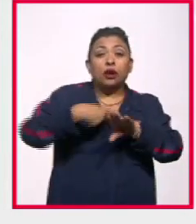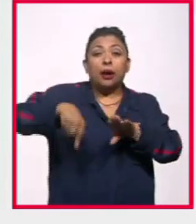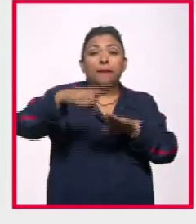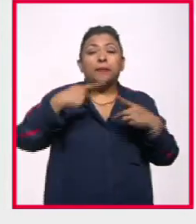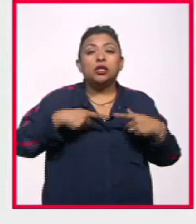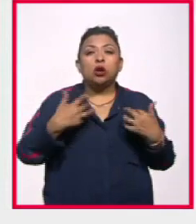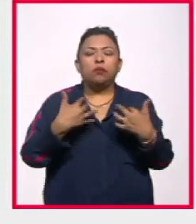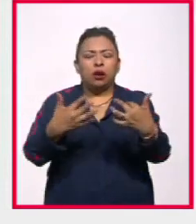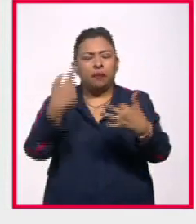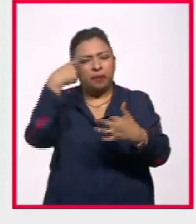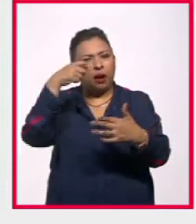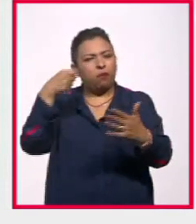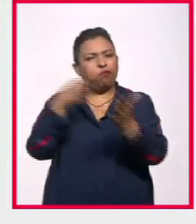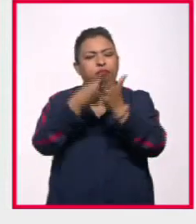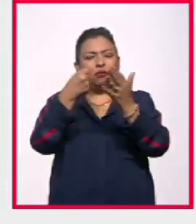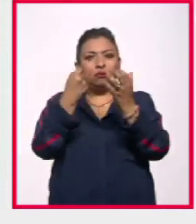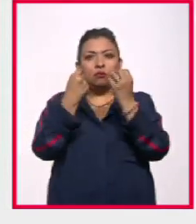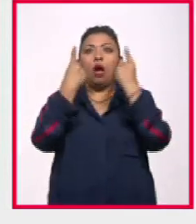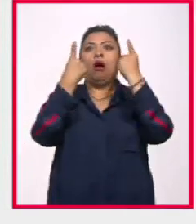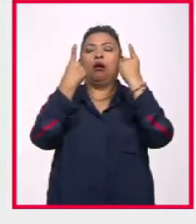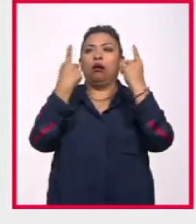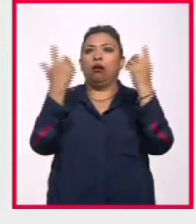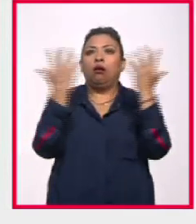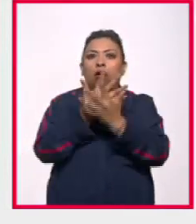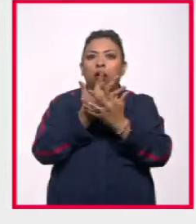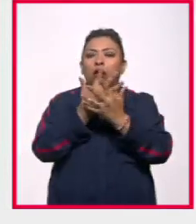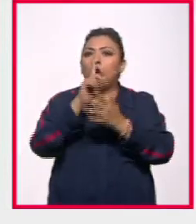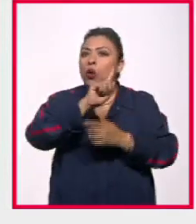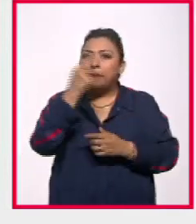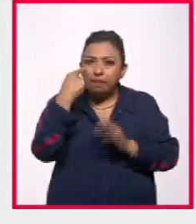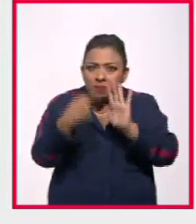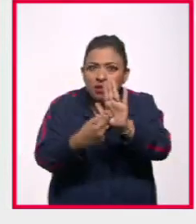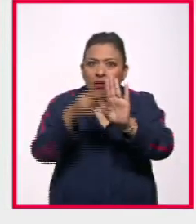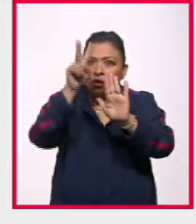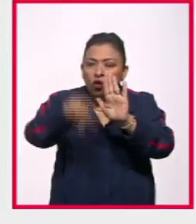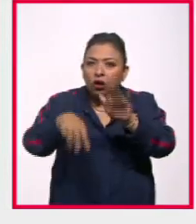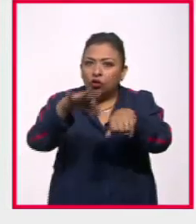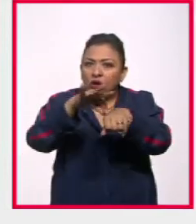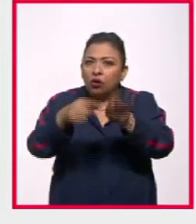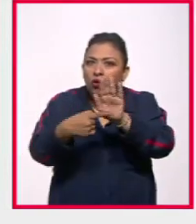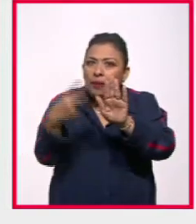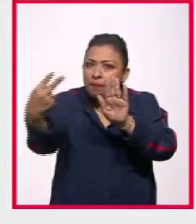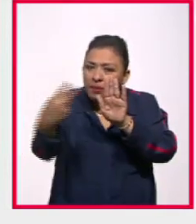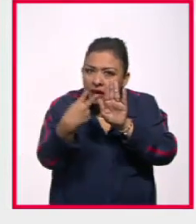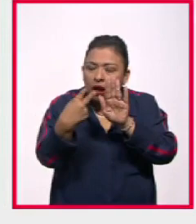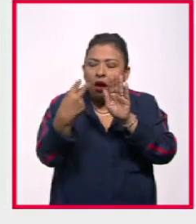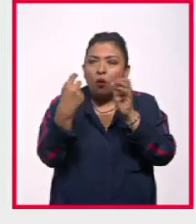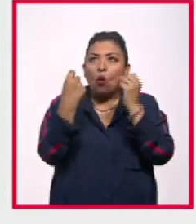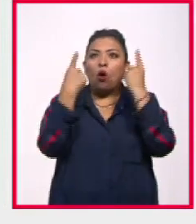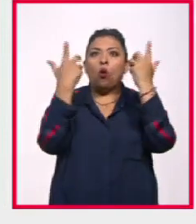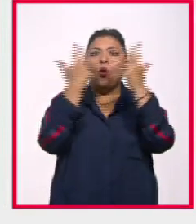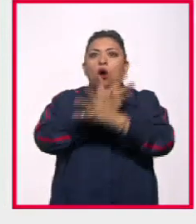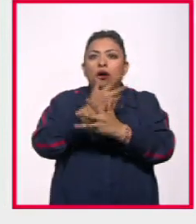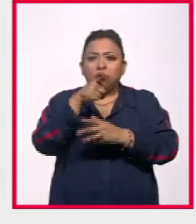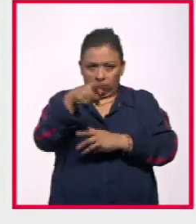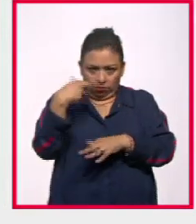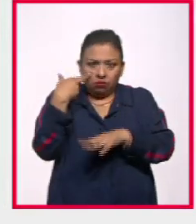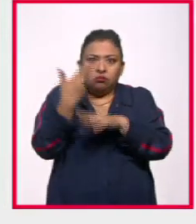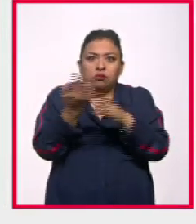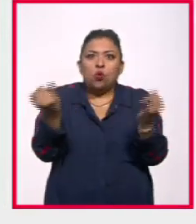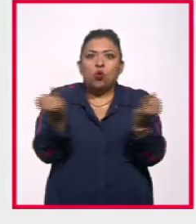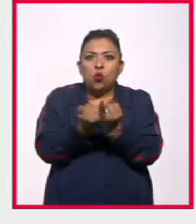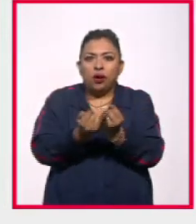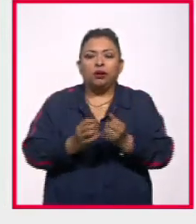forma golpearlo, o sea, despertarle, ¿no? Decir, no, mira la realidad, mira lo que hay aquí, y también es responsabilidad tuya, ¿no?